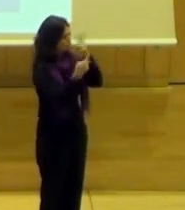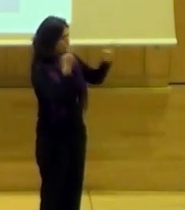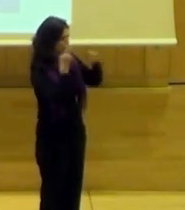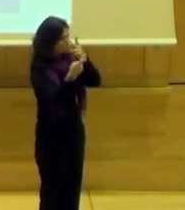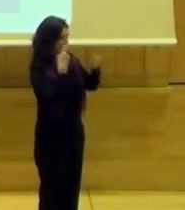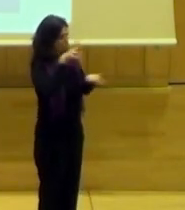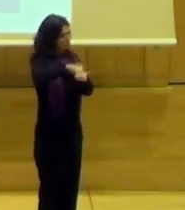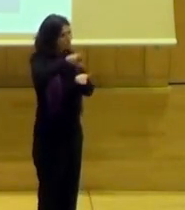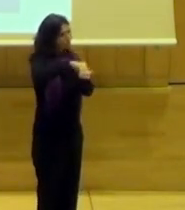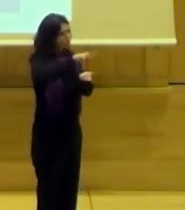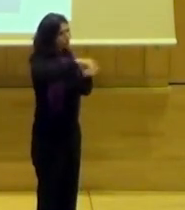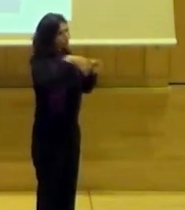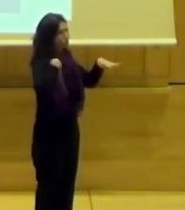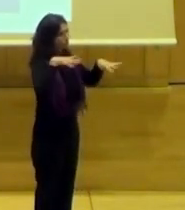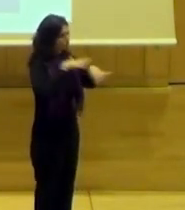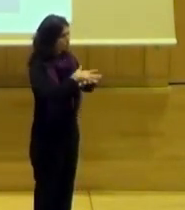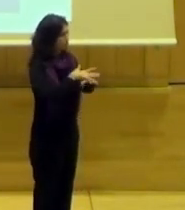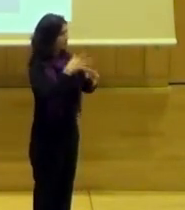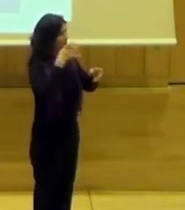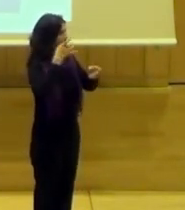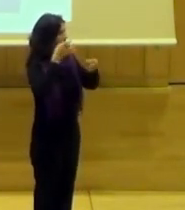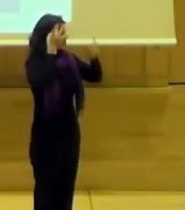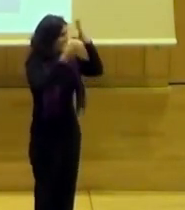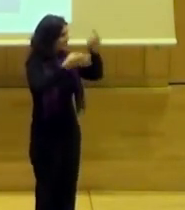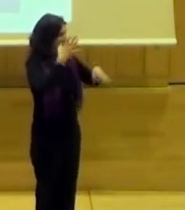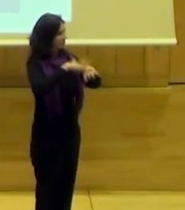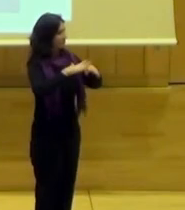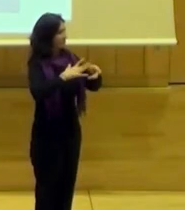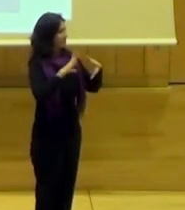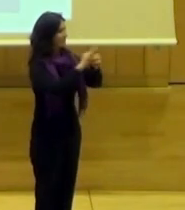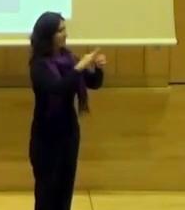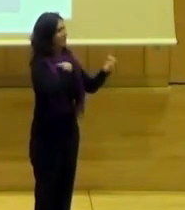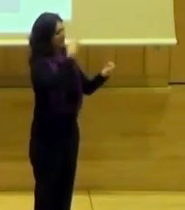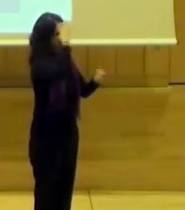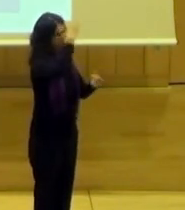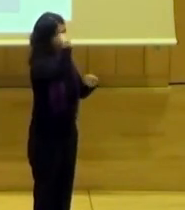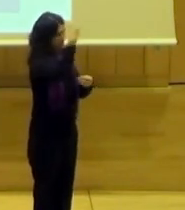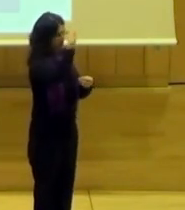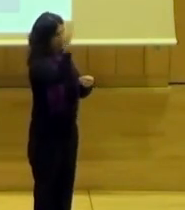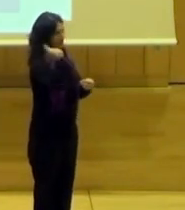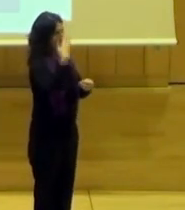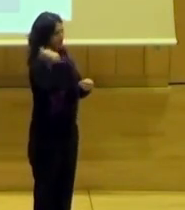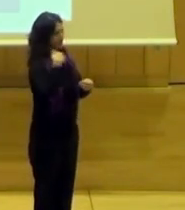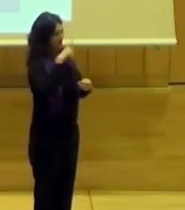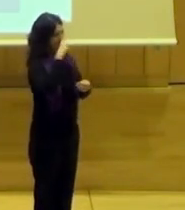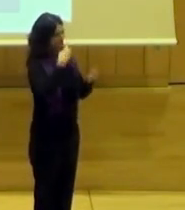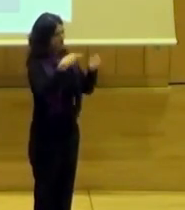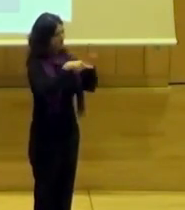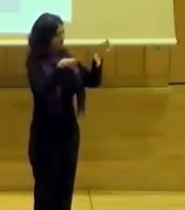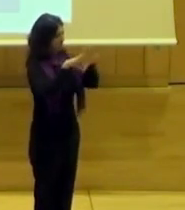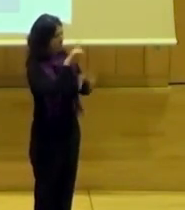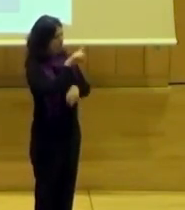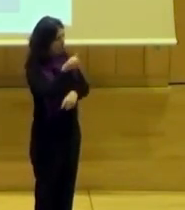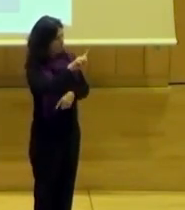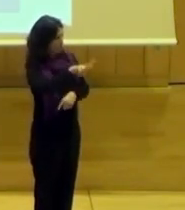que recogimos durante la red de miradores visuales desarrollados con el patronato del conjuntamente de la Alhambra a partir de